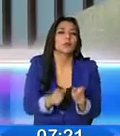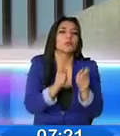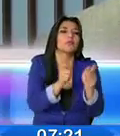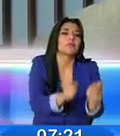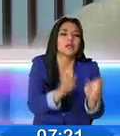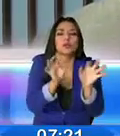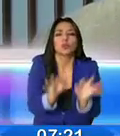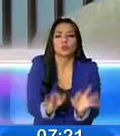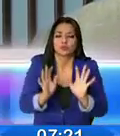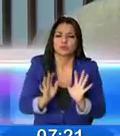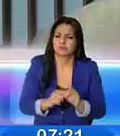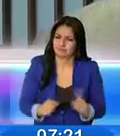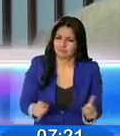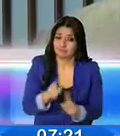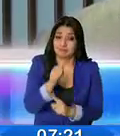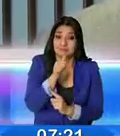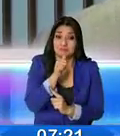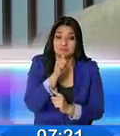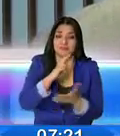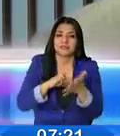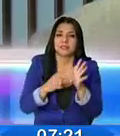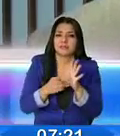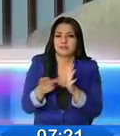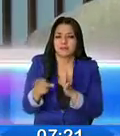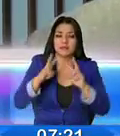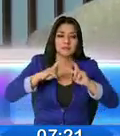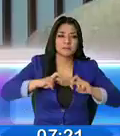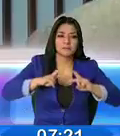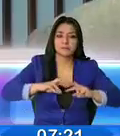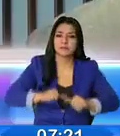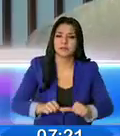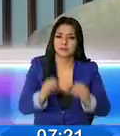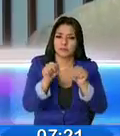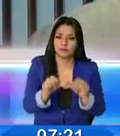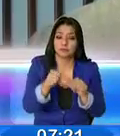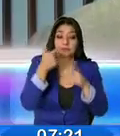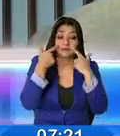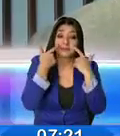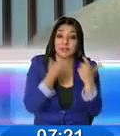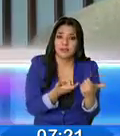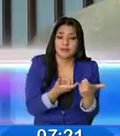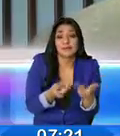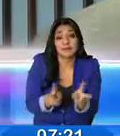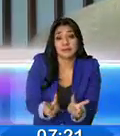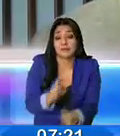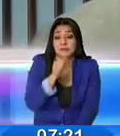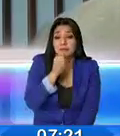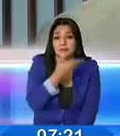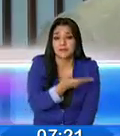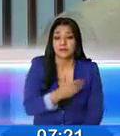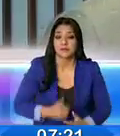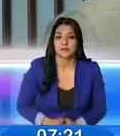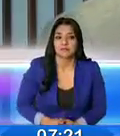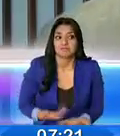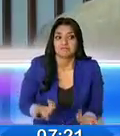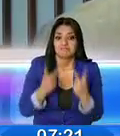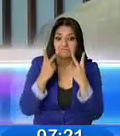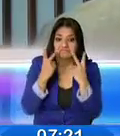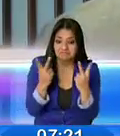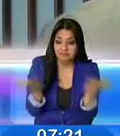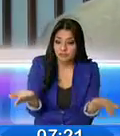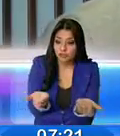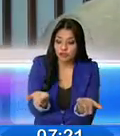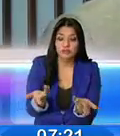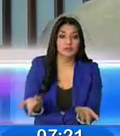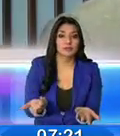papeles reservados. Si son reservados, la indagación que está en este momento en la Fiscalía también es reservada, entonces yo no veo dónde está